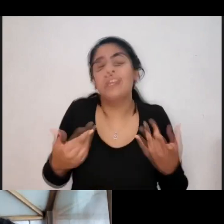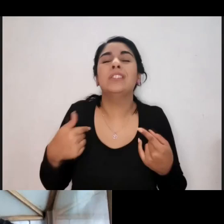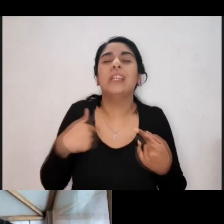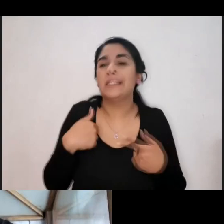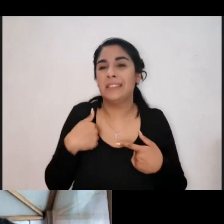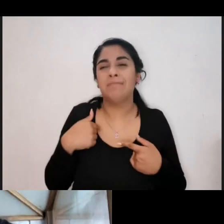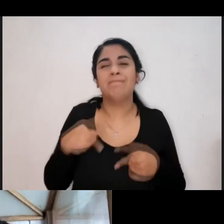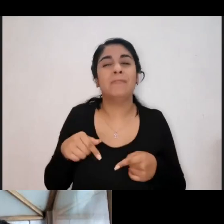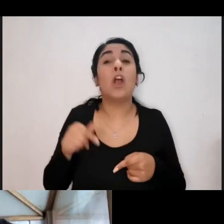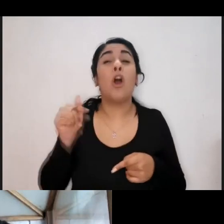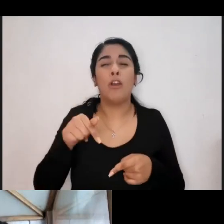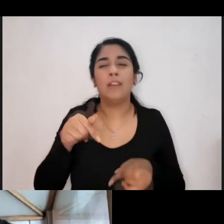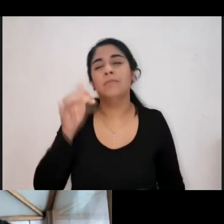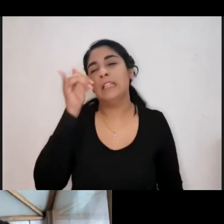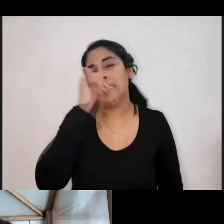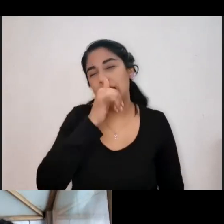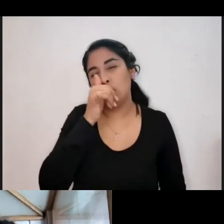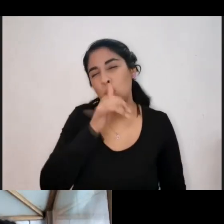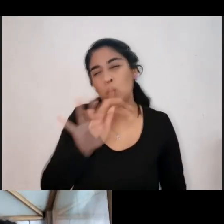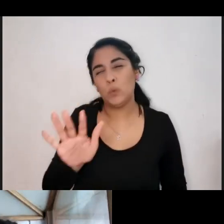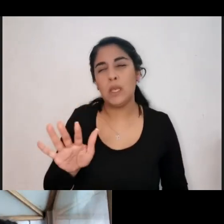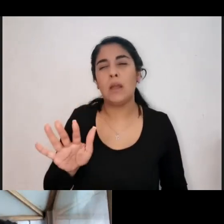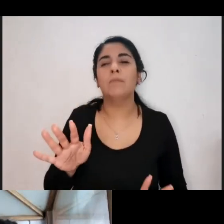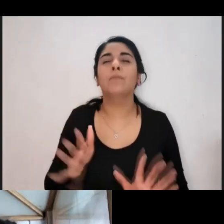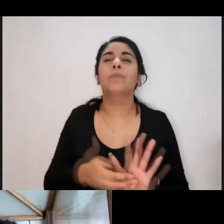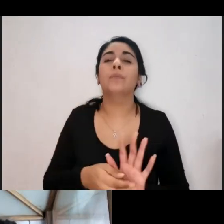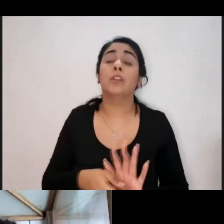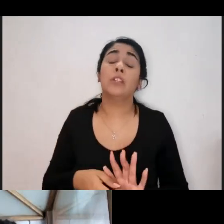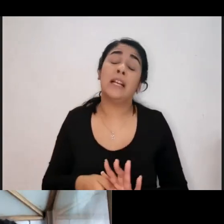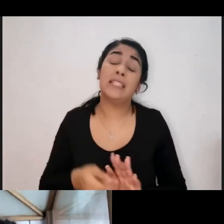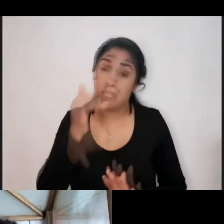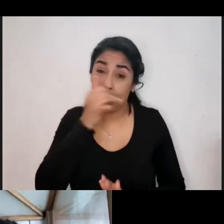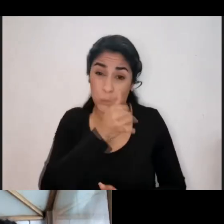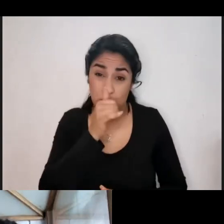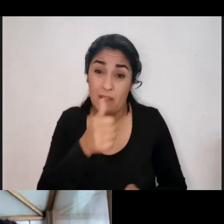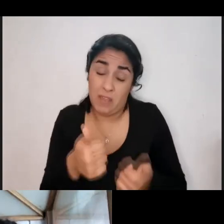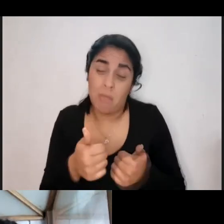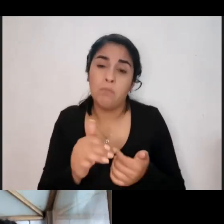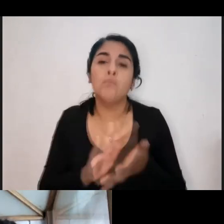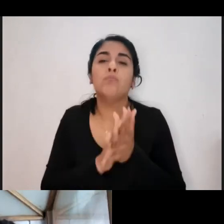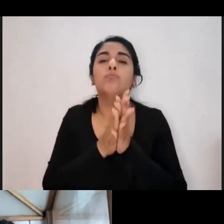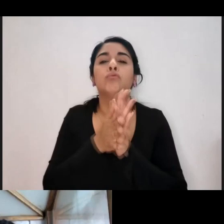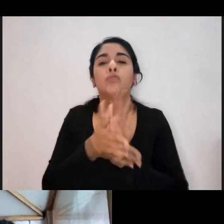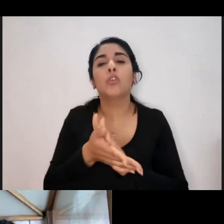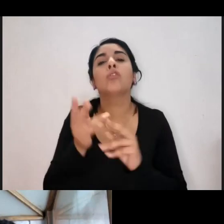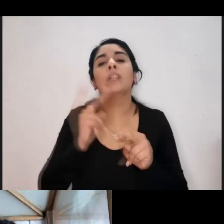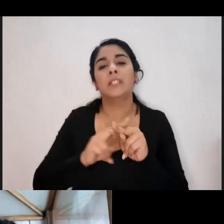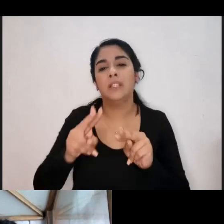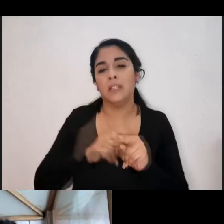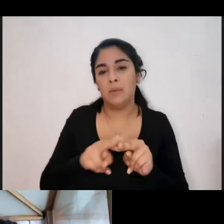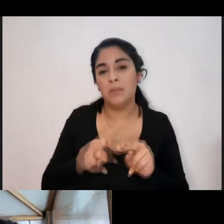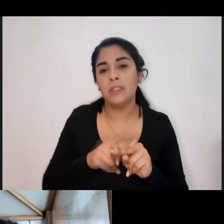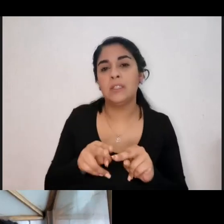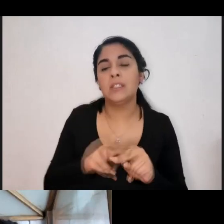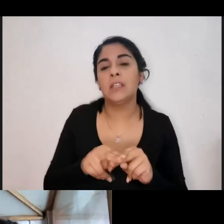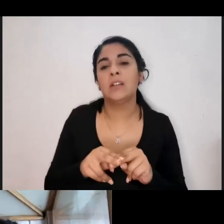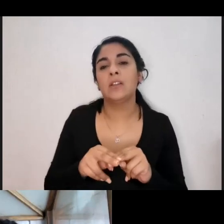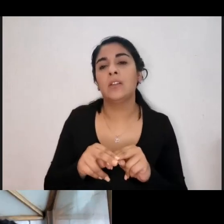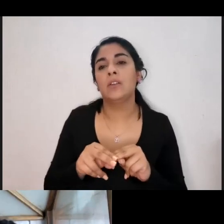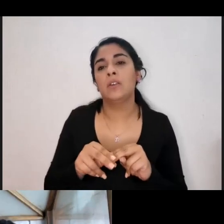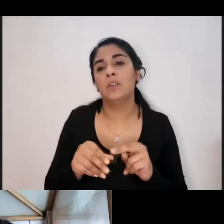se ensucia de buena manera por todas las aplicaciones farmacológicas que